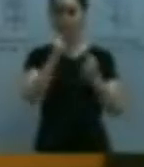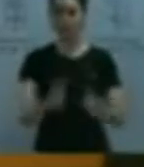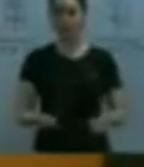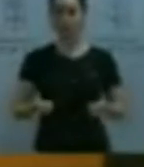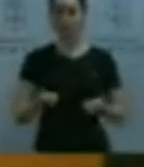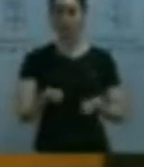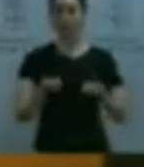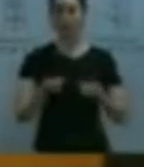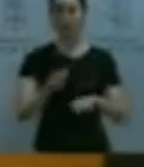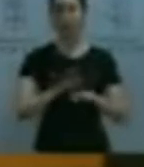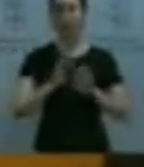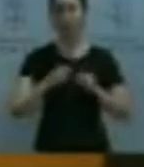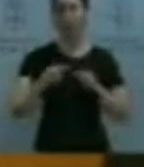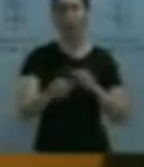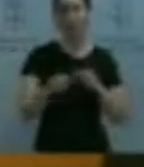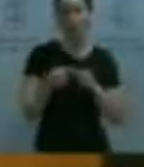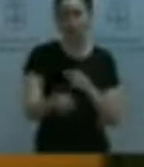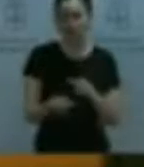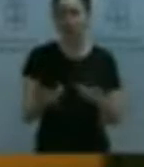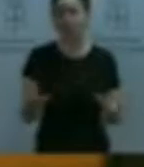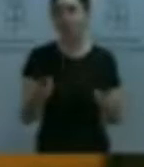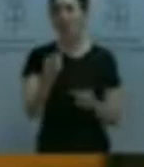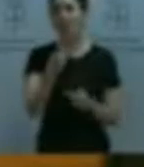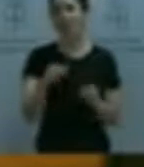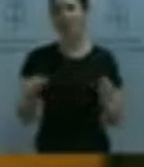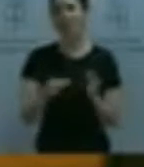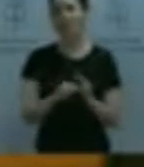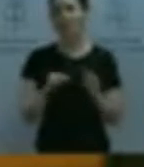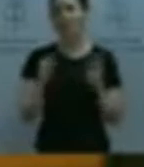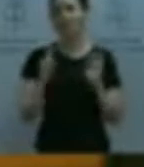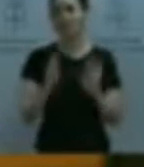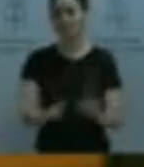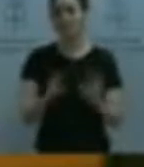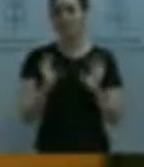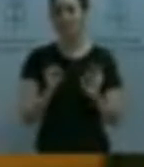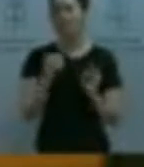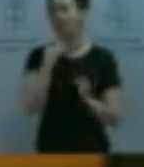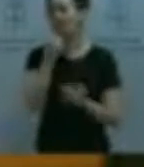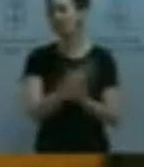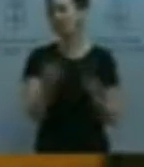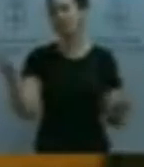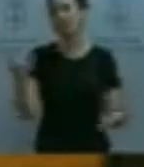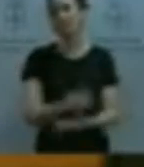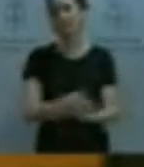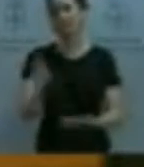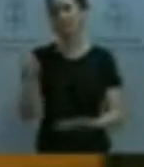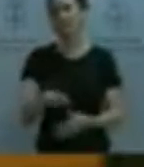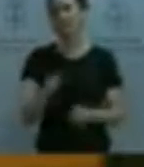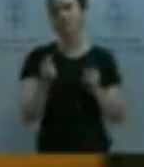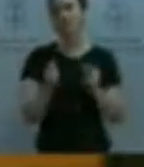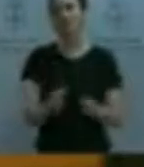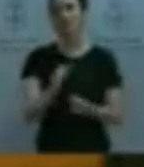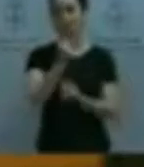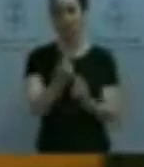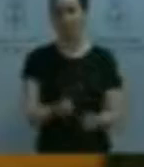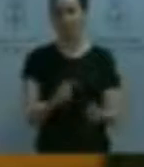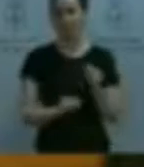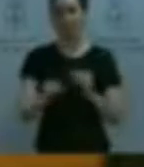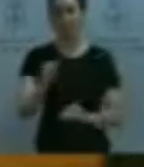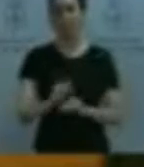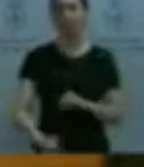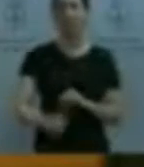ejercicio 2007 de casi 17 millones de euros y una modificación presupuestaria aprobada al Consejo de Gobierno,